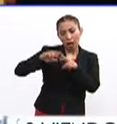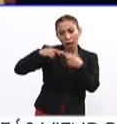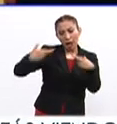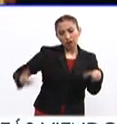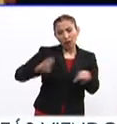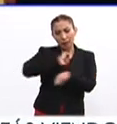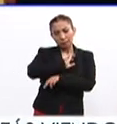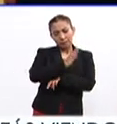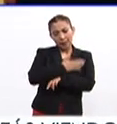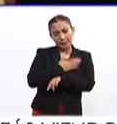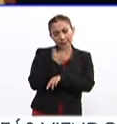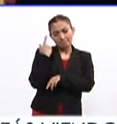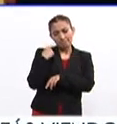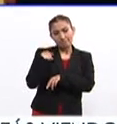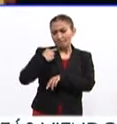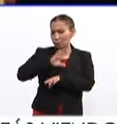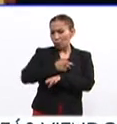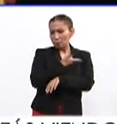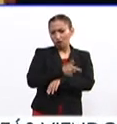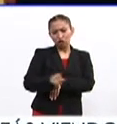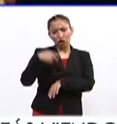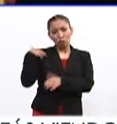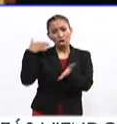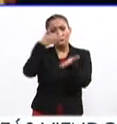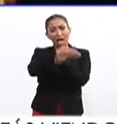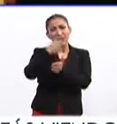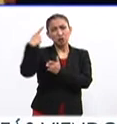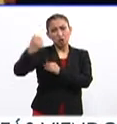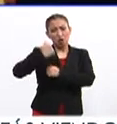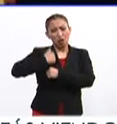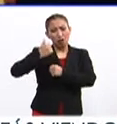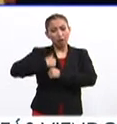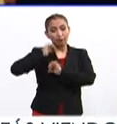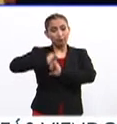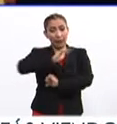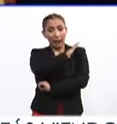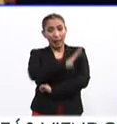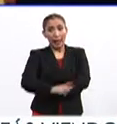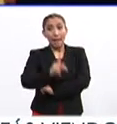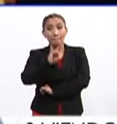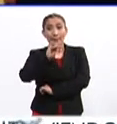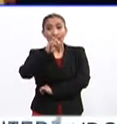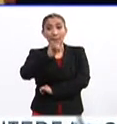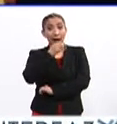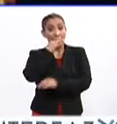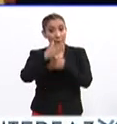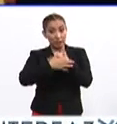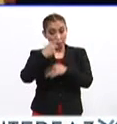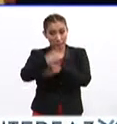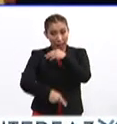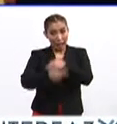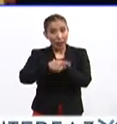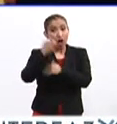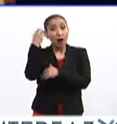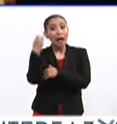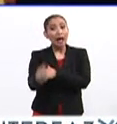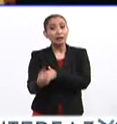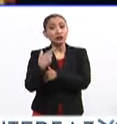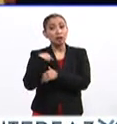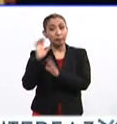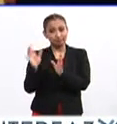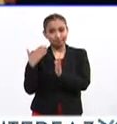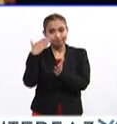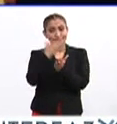relaciones con España. Protesta por los planes de invasión de su armada al mando del general Prim y advierte de los peligros que representan